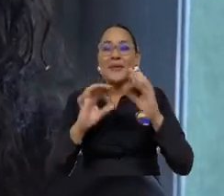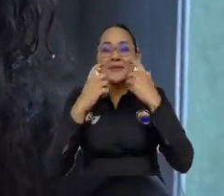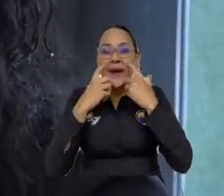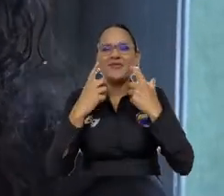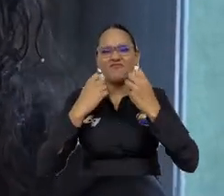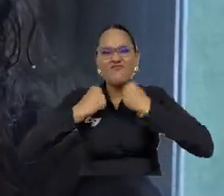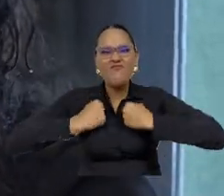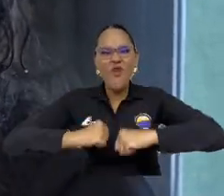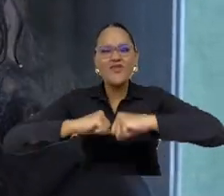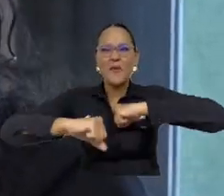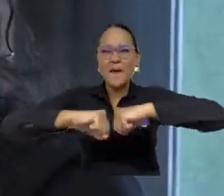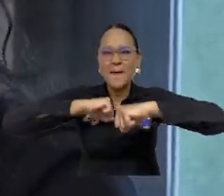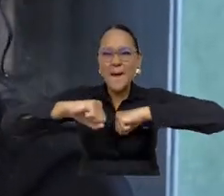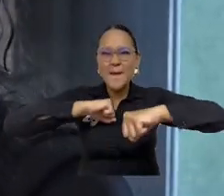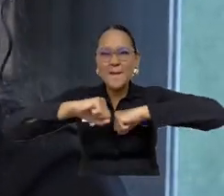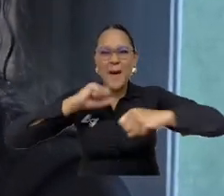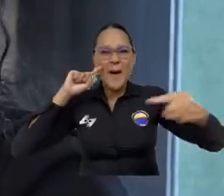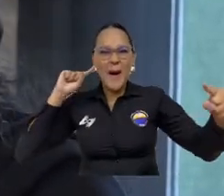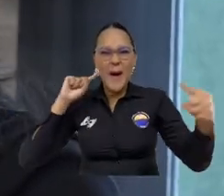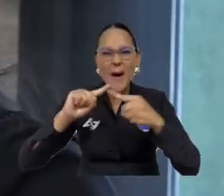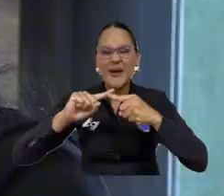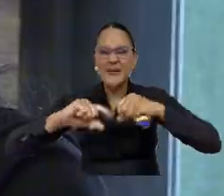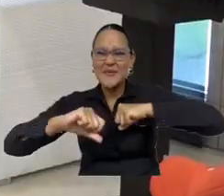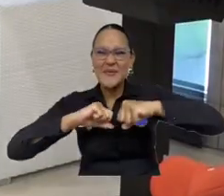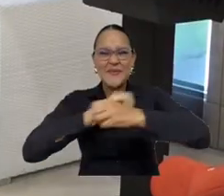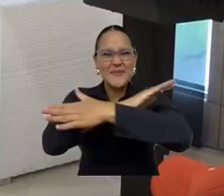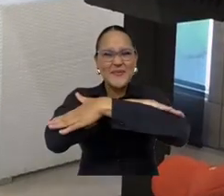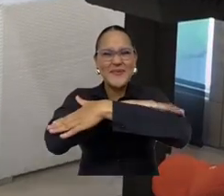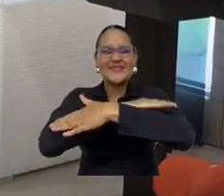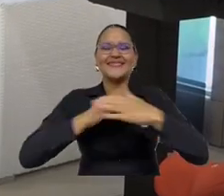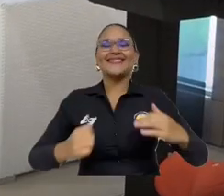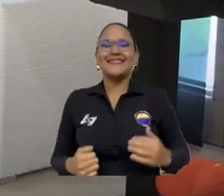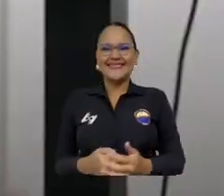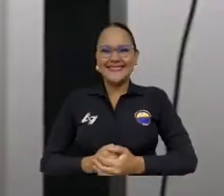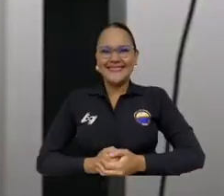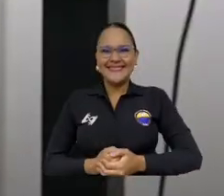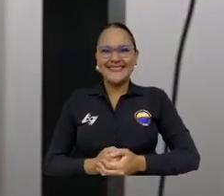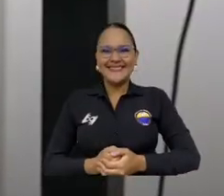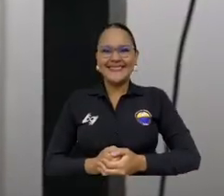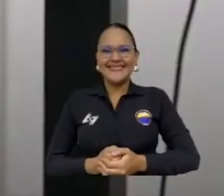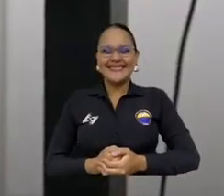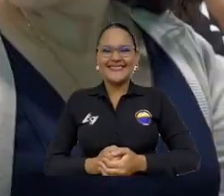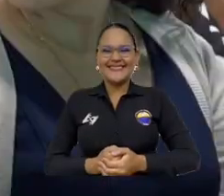a darle ganas y ponerle disciplina a lo que haces.